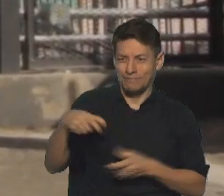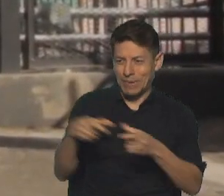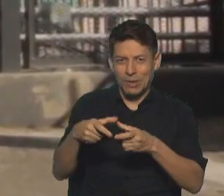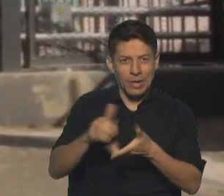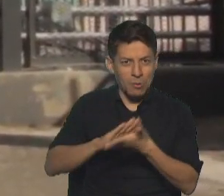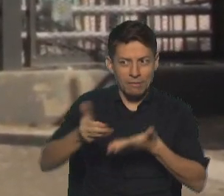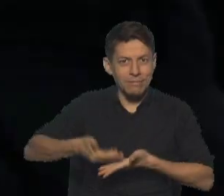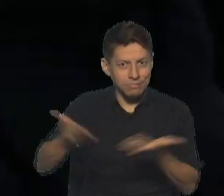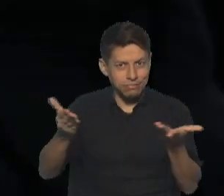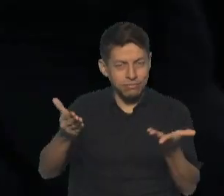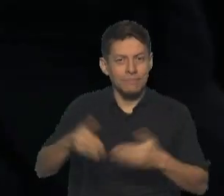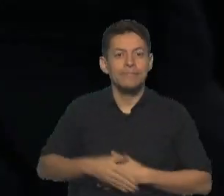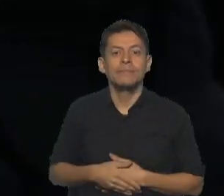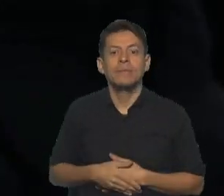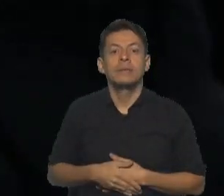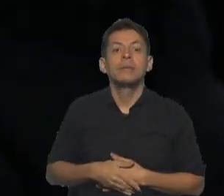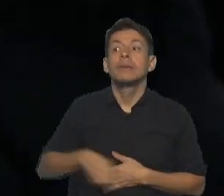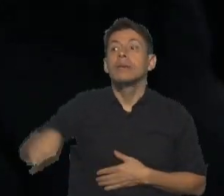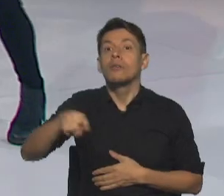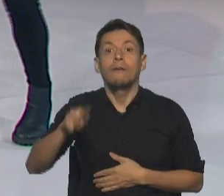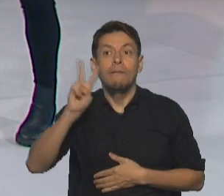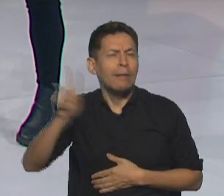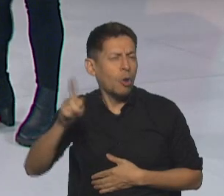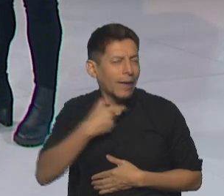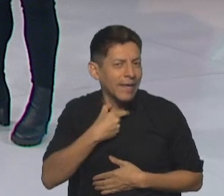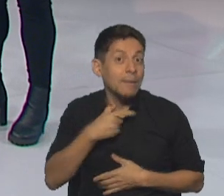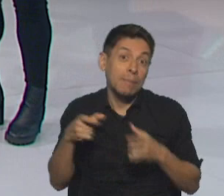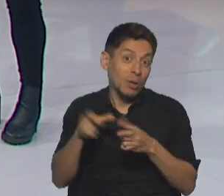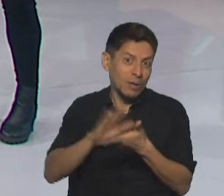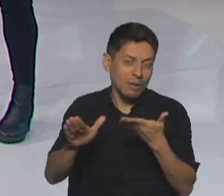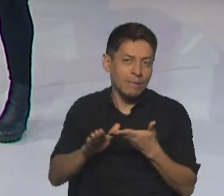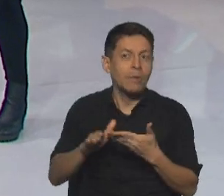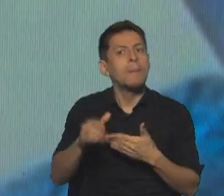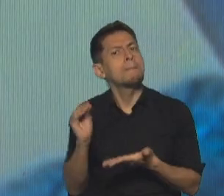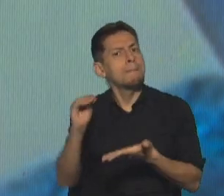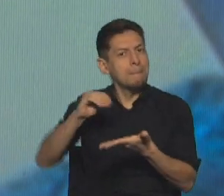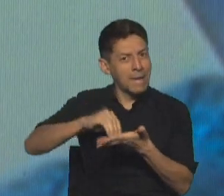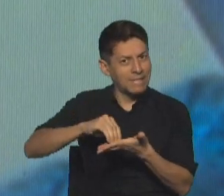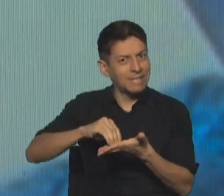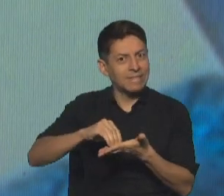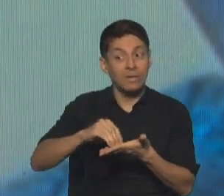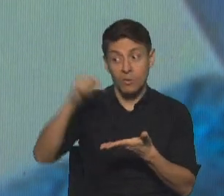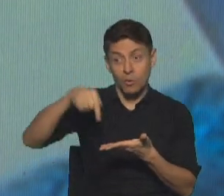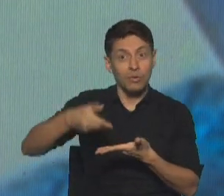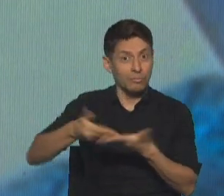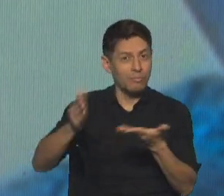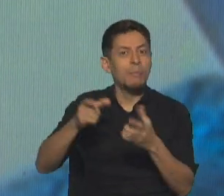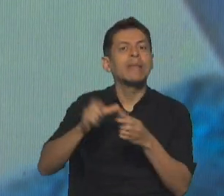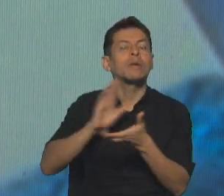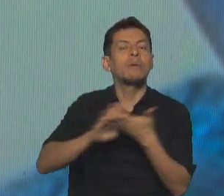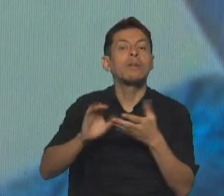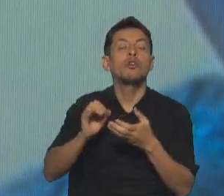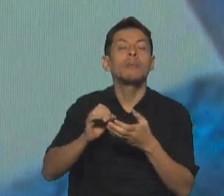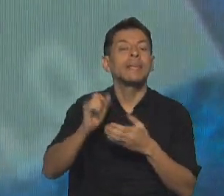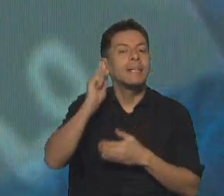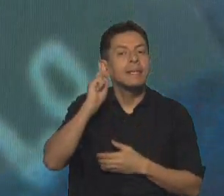también en este día. Los que no quieren ver, es otra de las películas. Y les vamos a recomendar una que también se estrenó hoy, que se llama Gigantes. Bien.